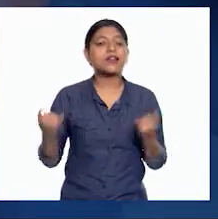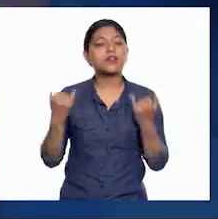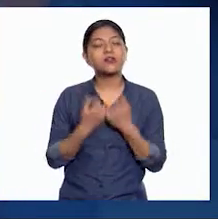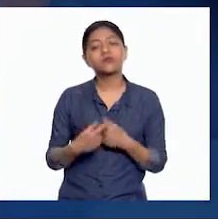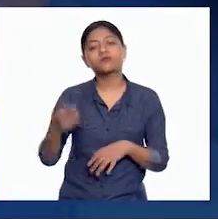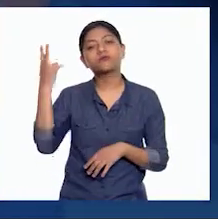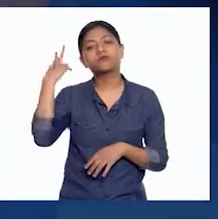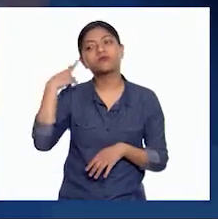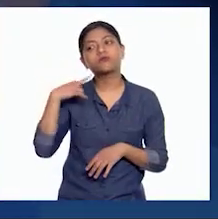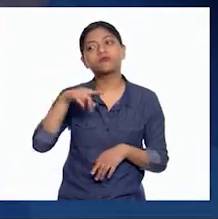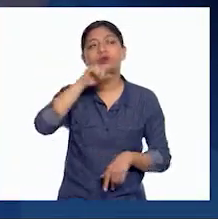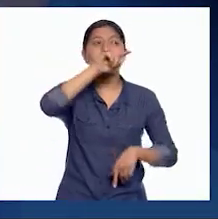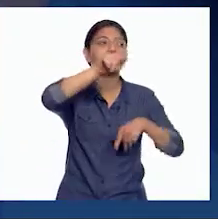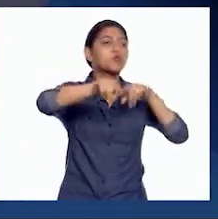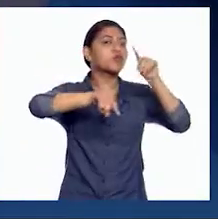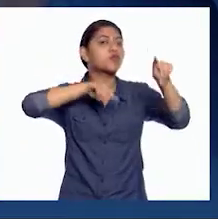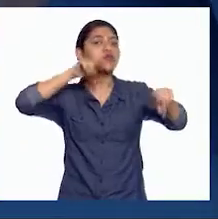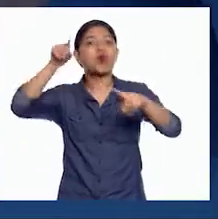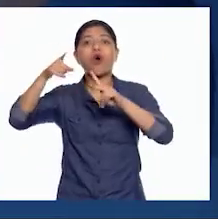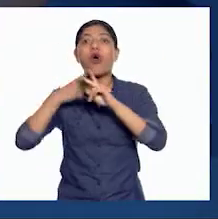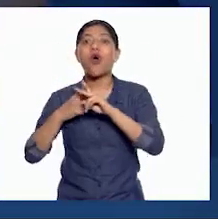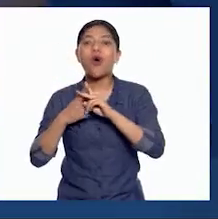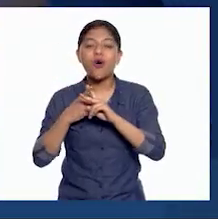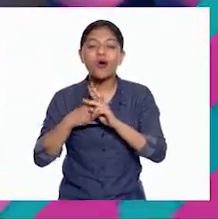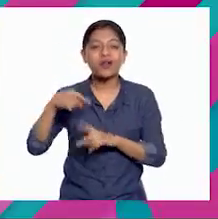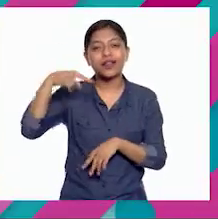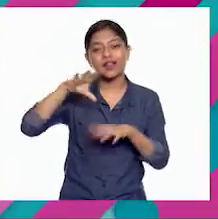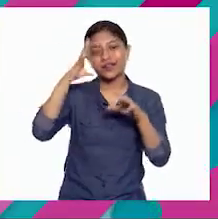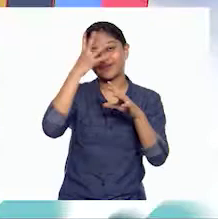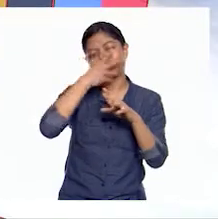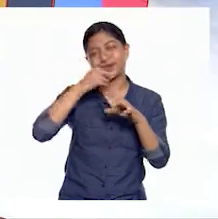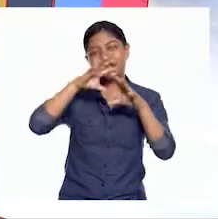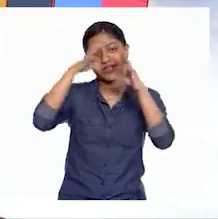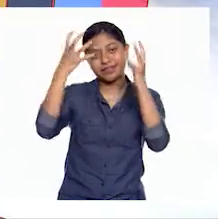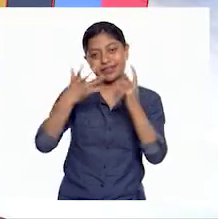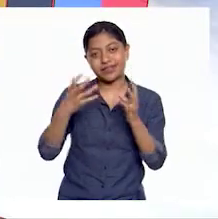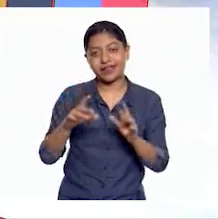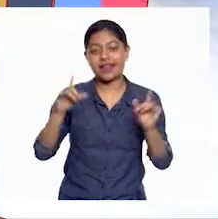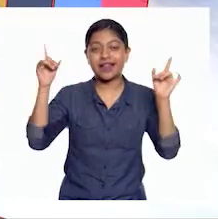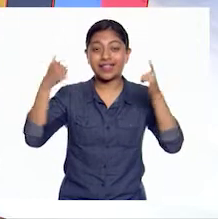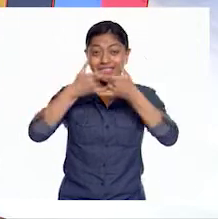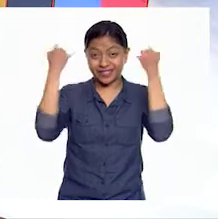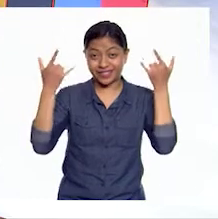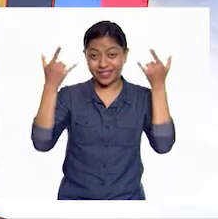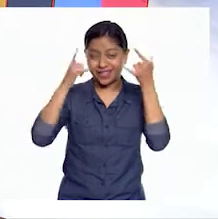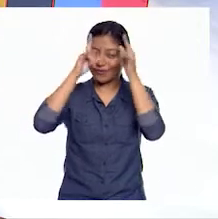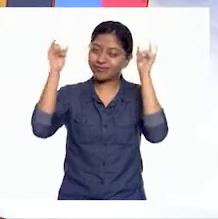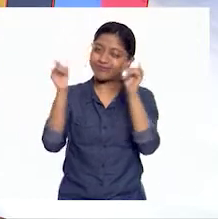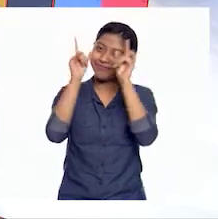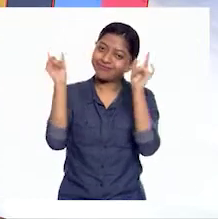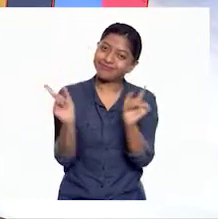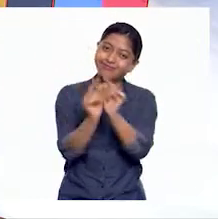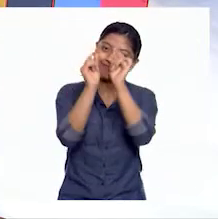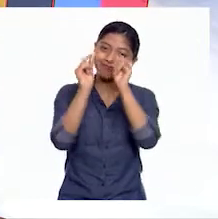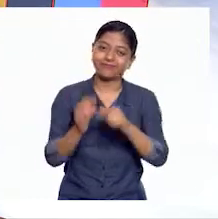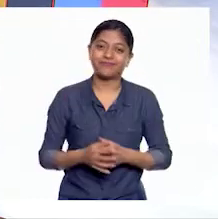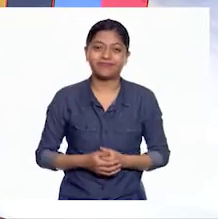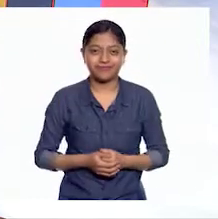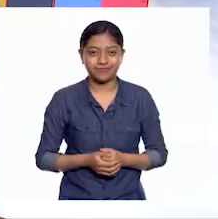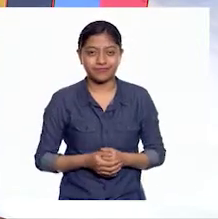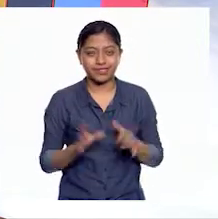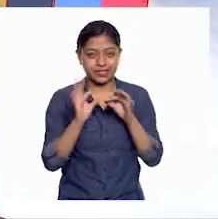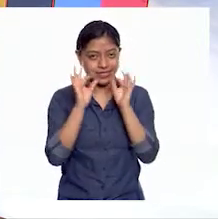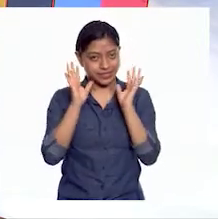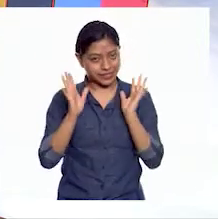por mucho tiempo contando todas las maravillas de este mundo. Y colorín colorado, este cuento ha sido